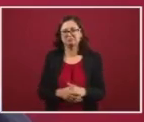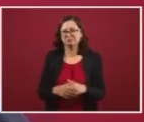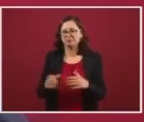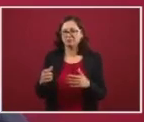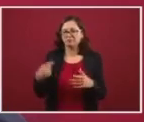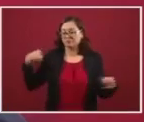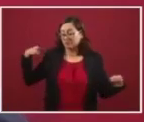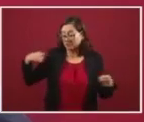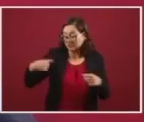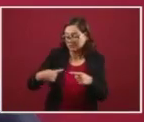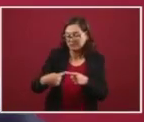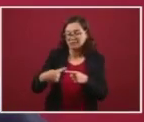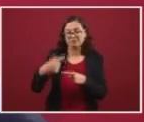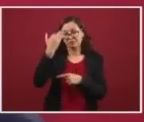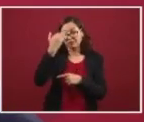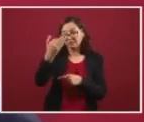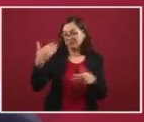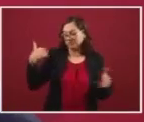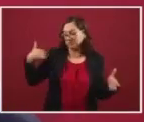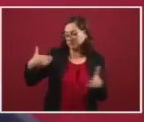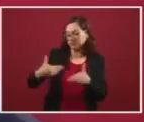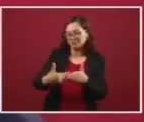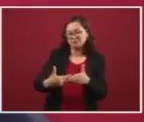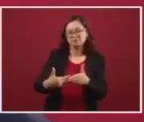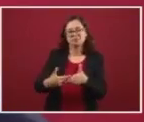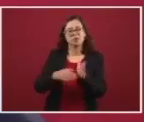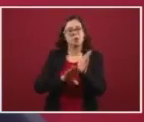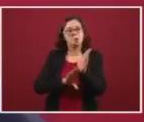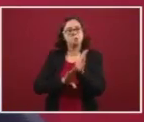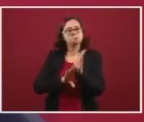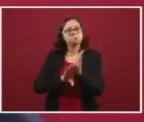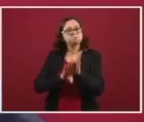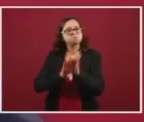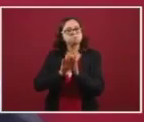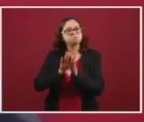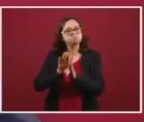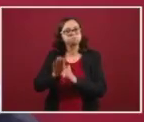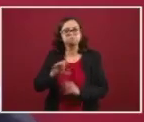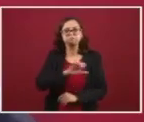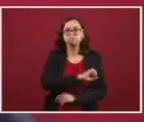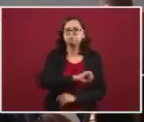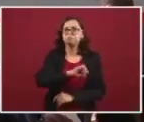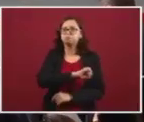meses o en el tiempo que llevamos, solo atendiendo